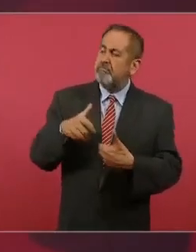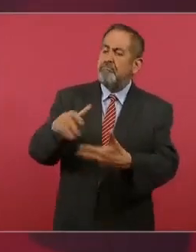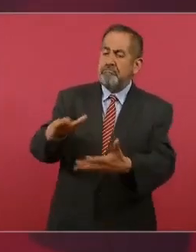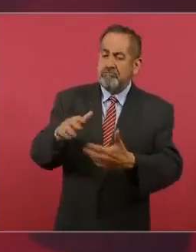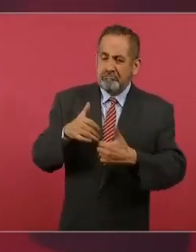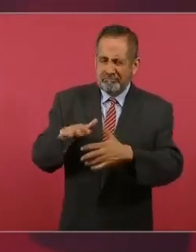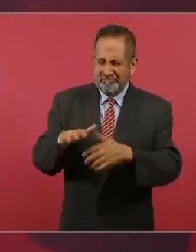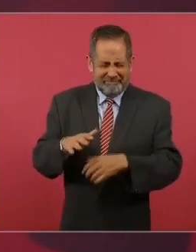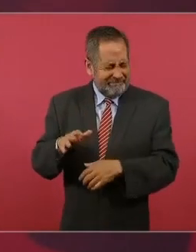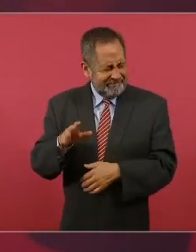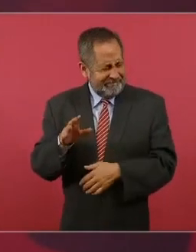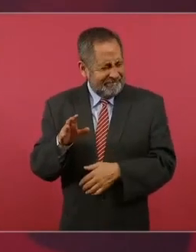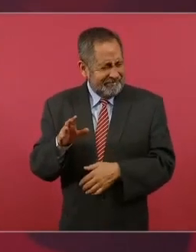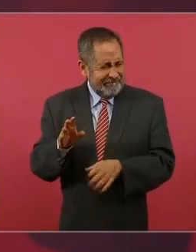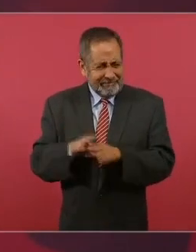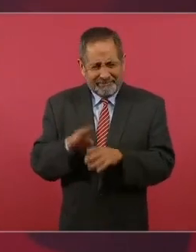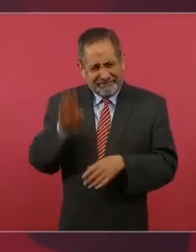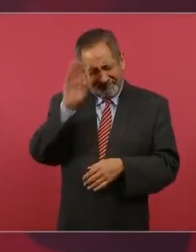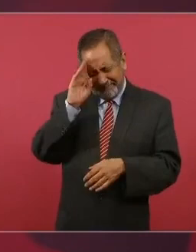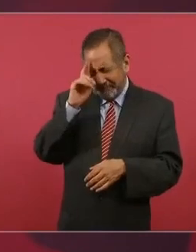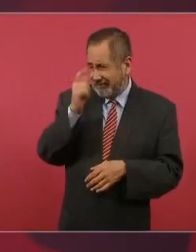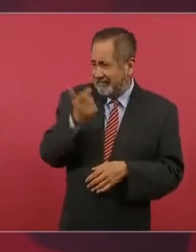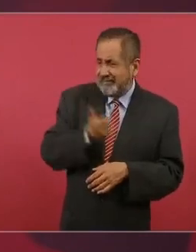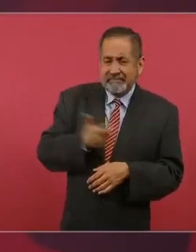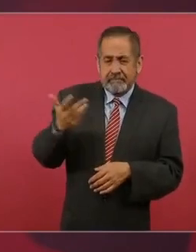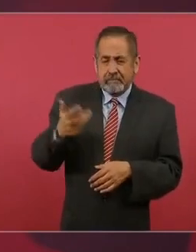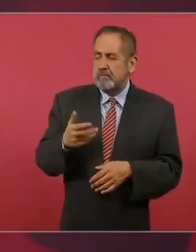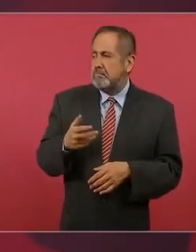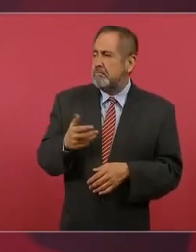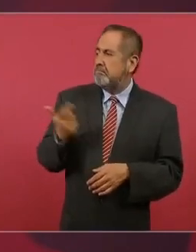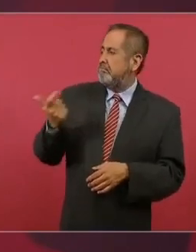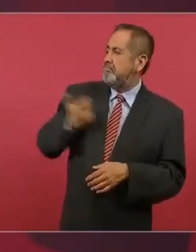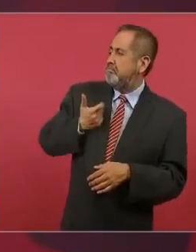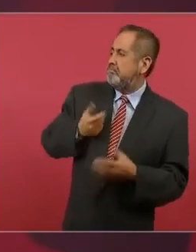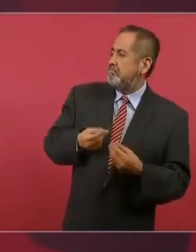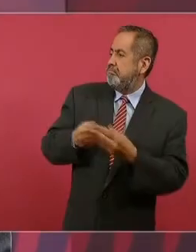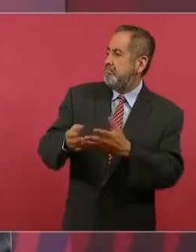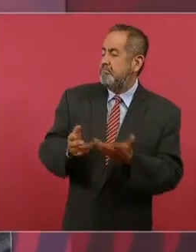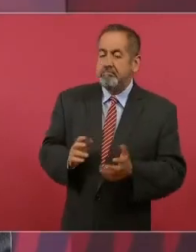a precios elevadísimos.